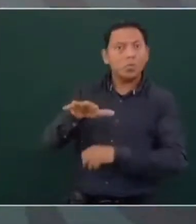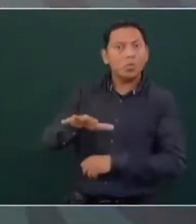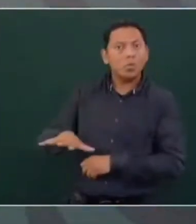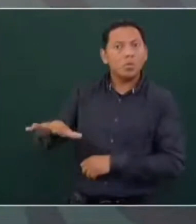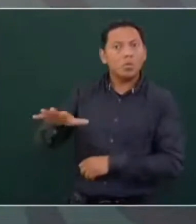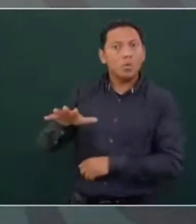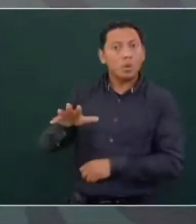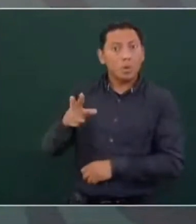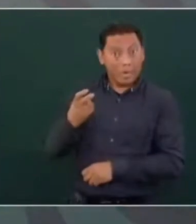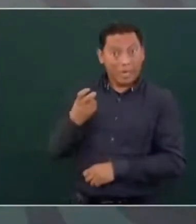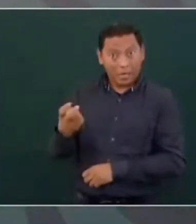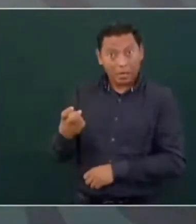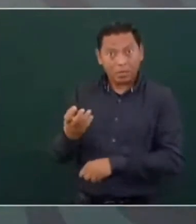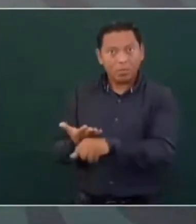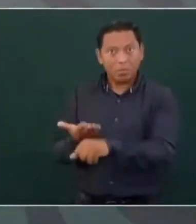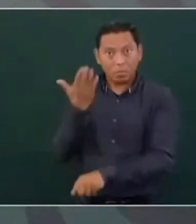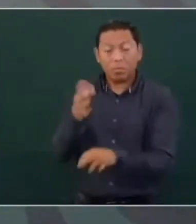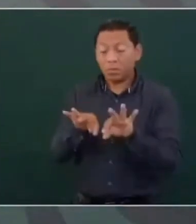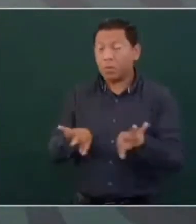Eso es importantísimo.